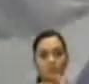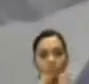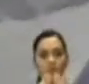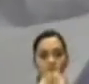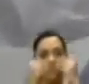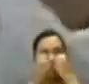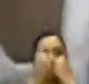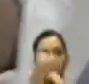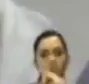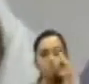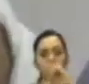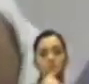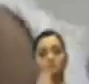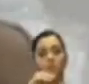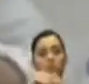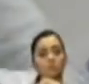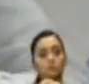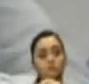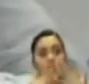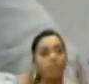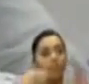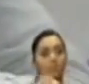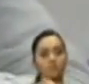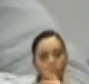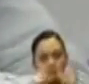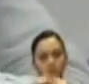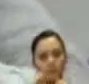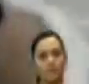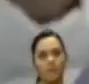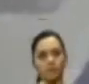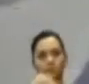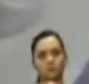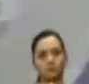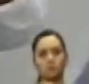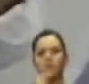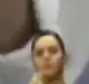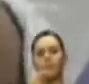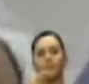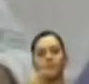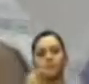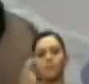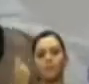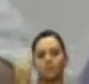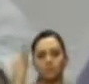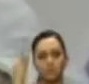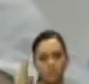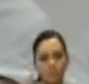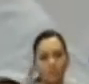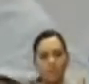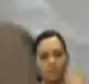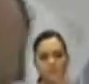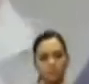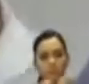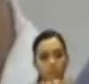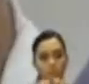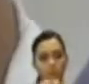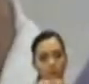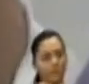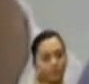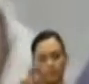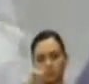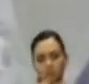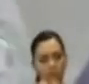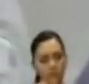es que no guardaron reserva. La gente no sabe lo que habla. ¿Ya? Porque, ay, es que el sector fiscal, el gasto público, si el problema no es fiscal, el problema es sobre